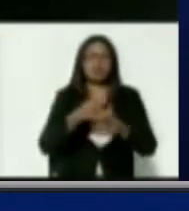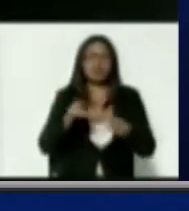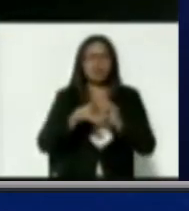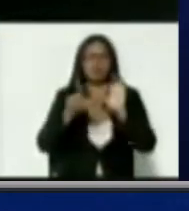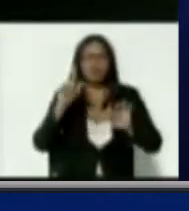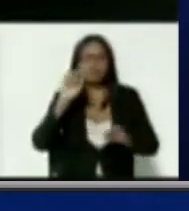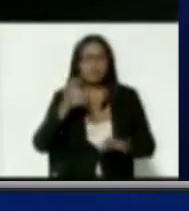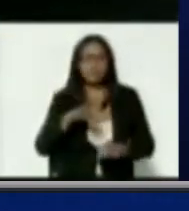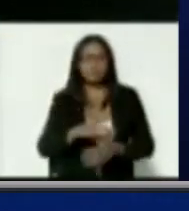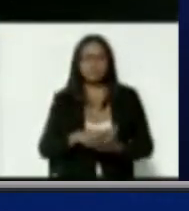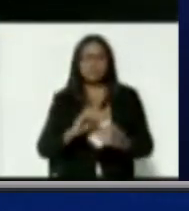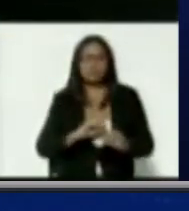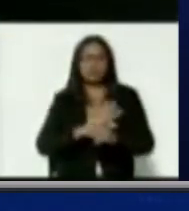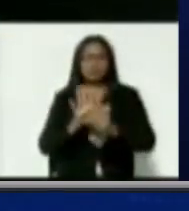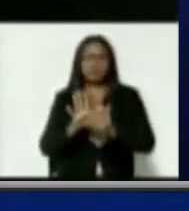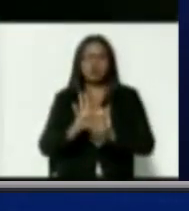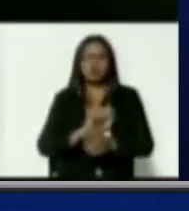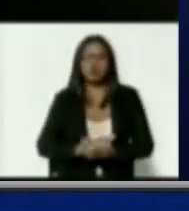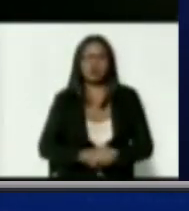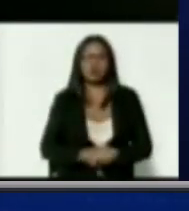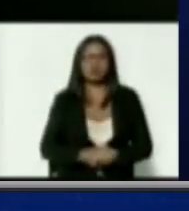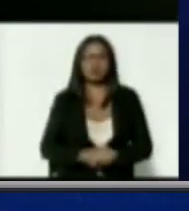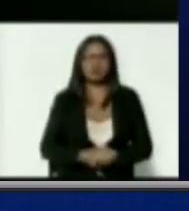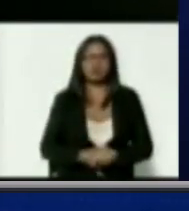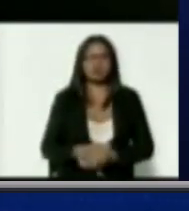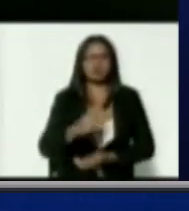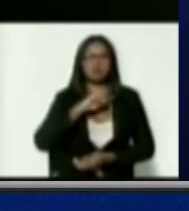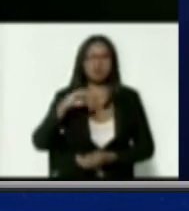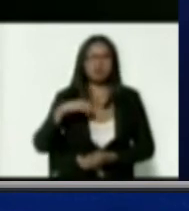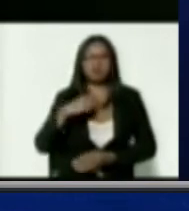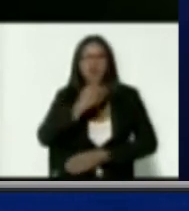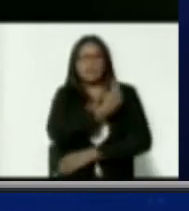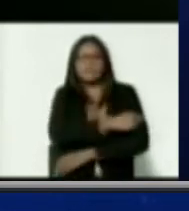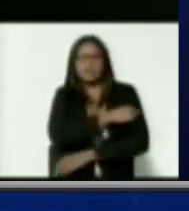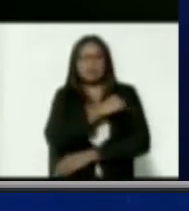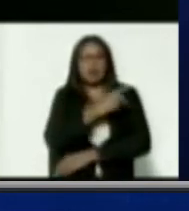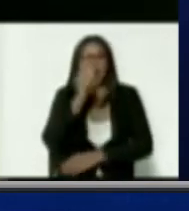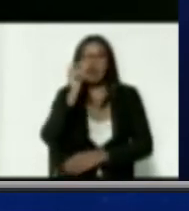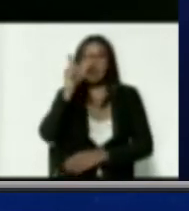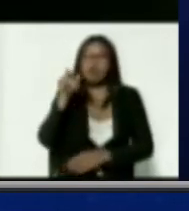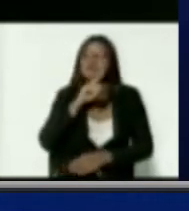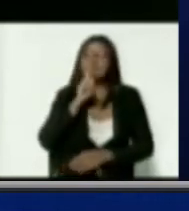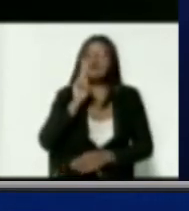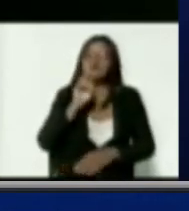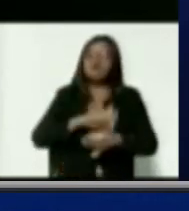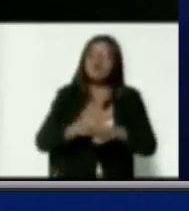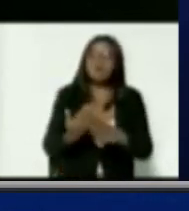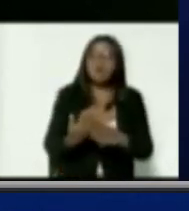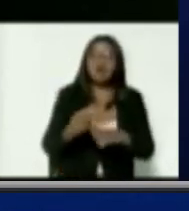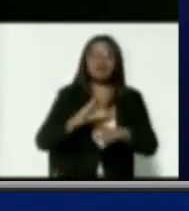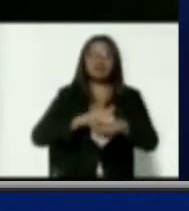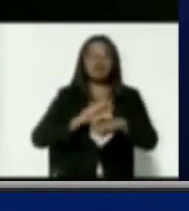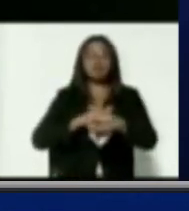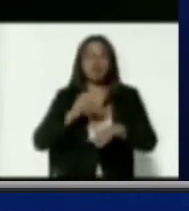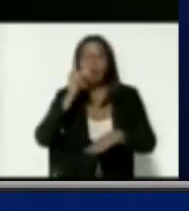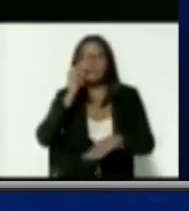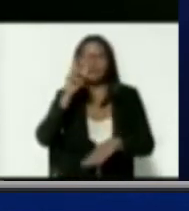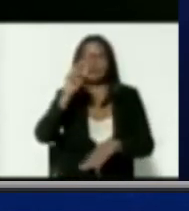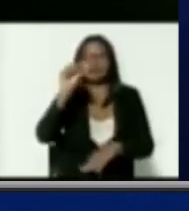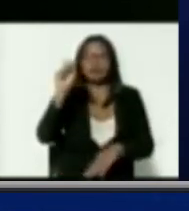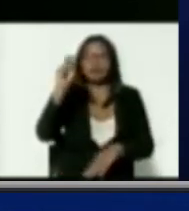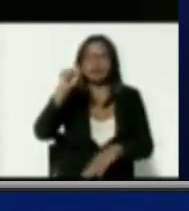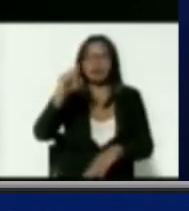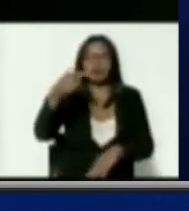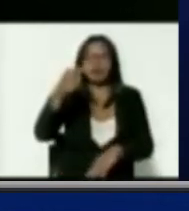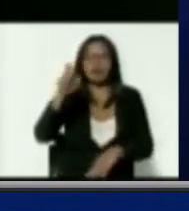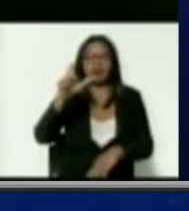la gripe o la influenza, como se conoce en esos sitios, la gente tiene que vacunarse anualmente porque los virus